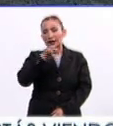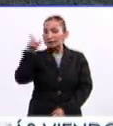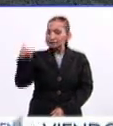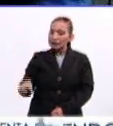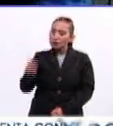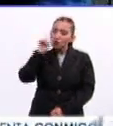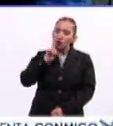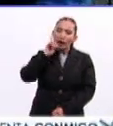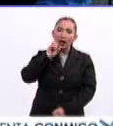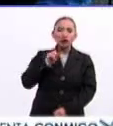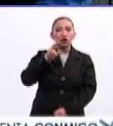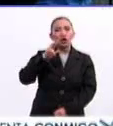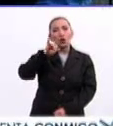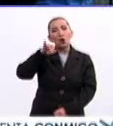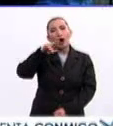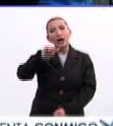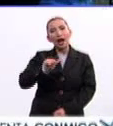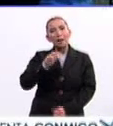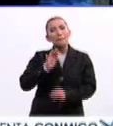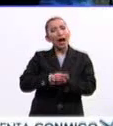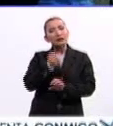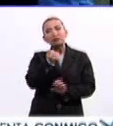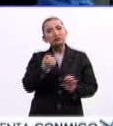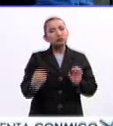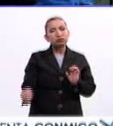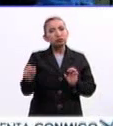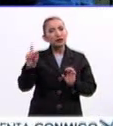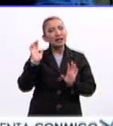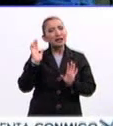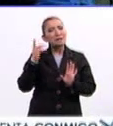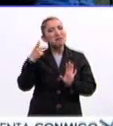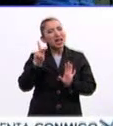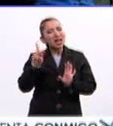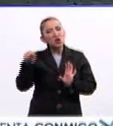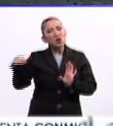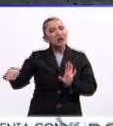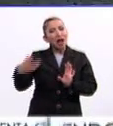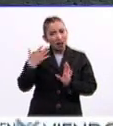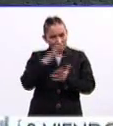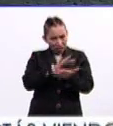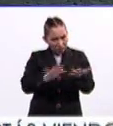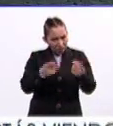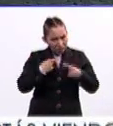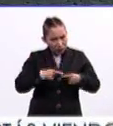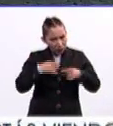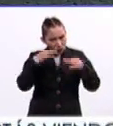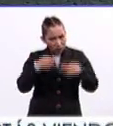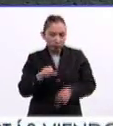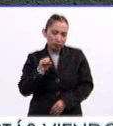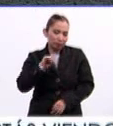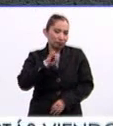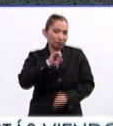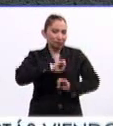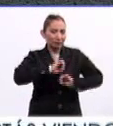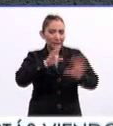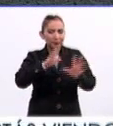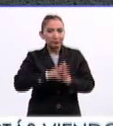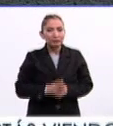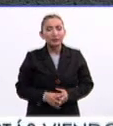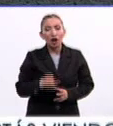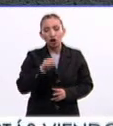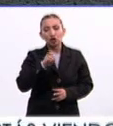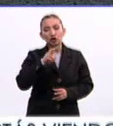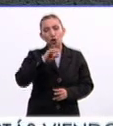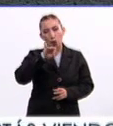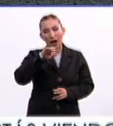más conocida, pero me da la impresión también que es la gran desconocida. Sí, claro. Sí, con Sor Juana pasa